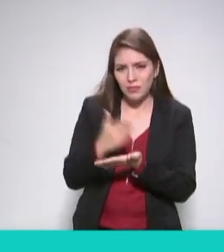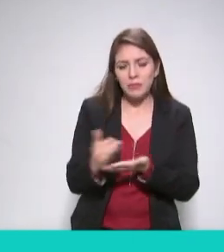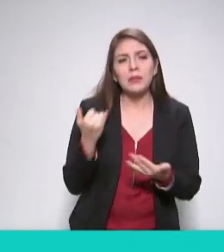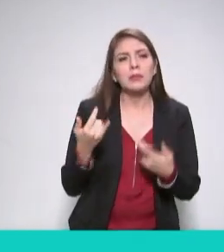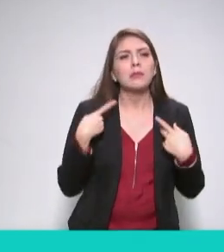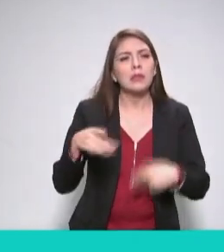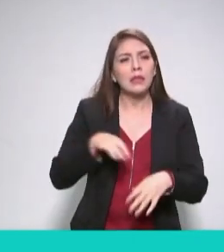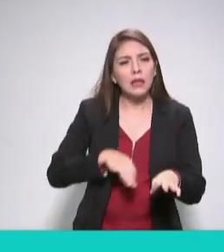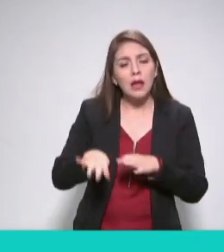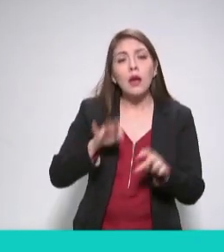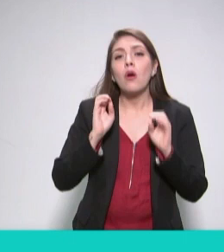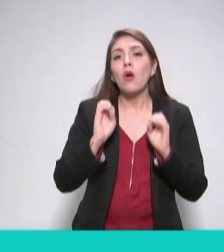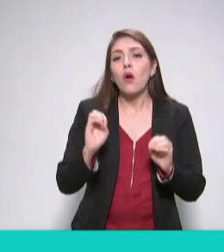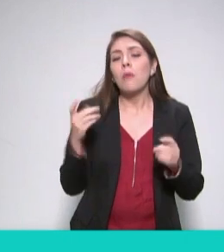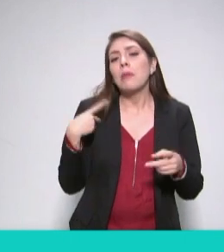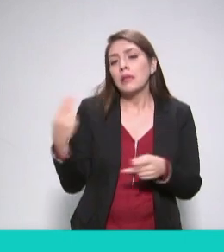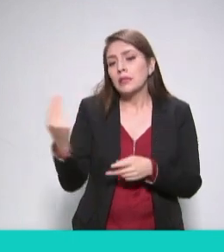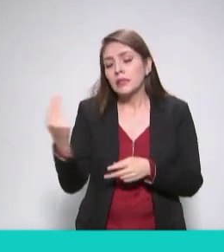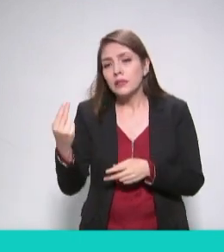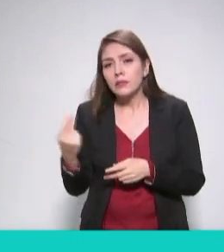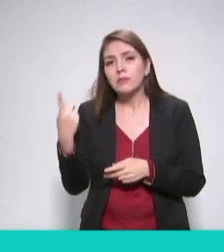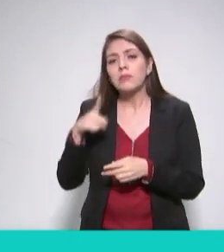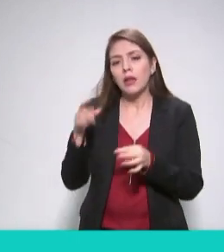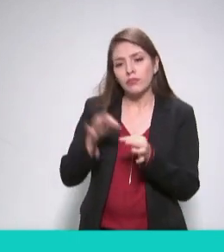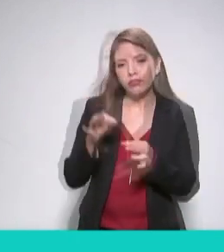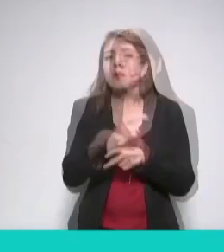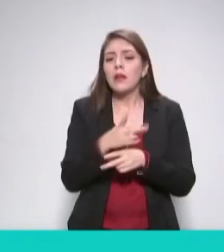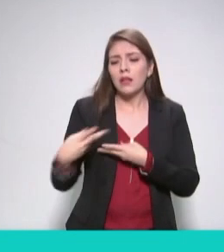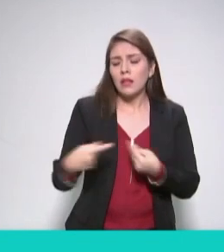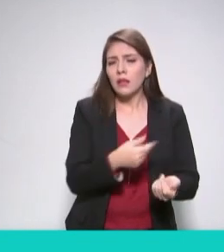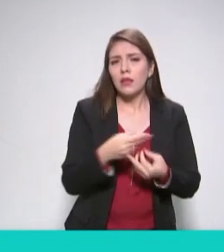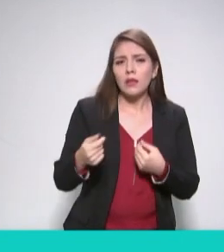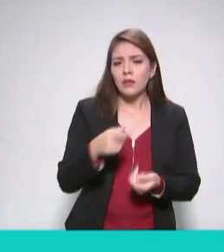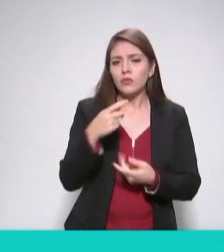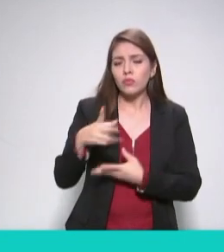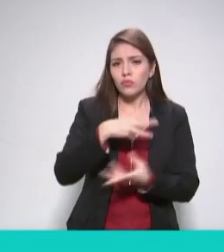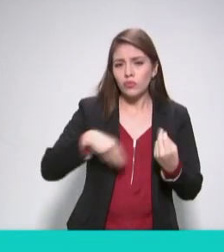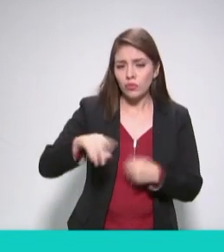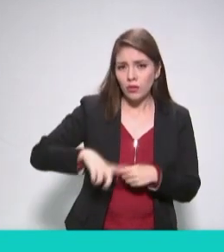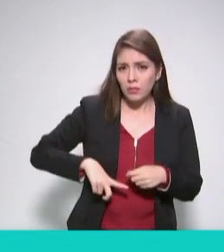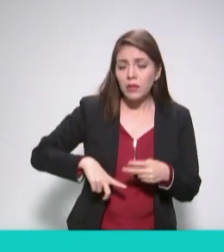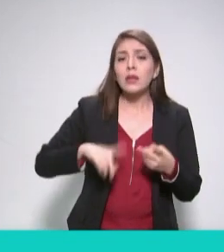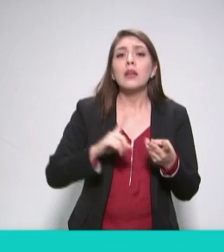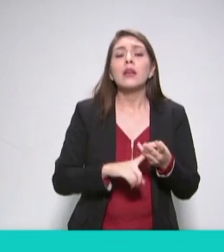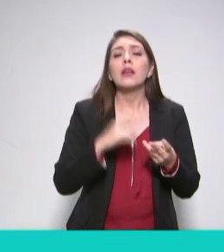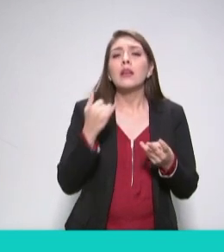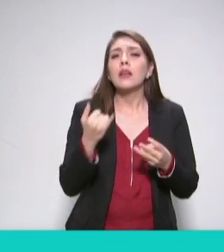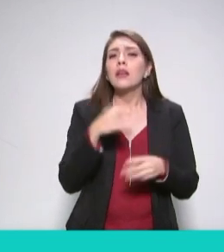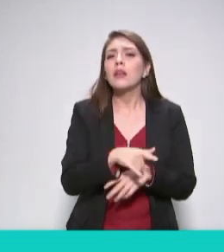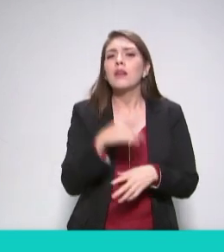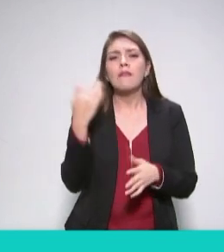documentación el sujeto obligado señaló que la información era de carácter confidencial pero te por el secreto bancario motivando así la